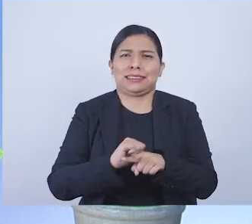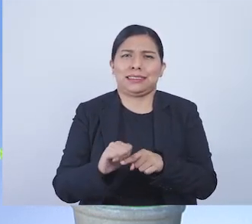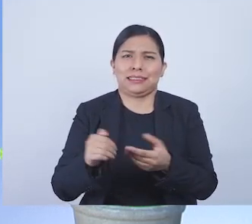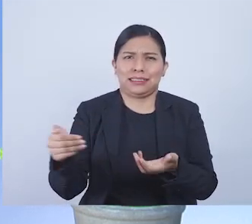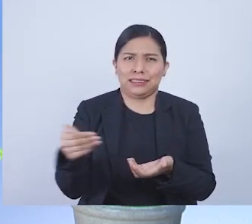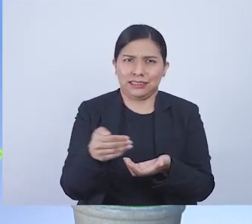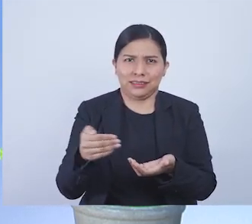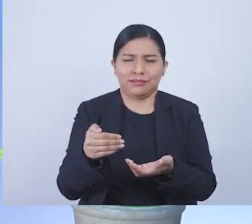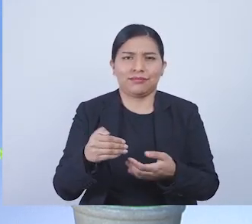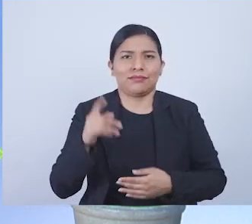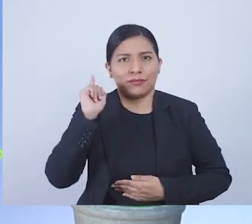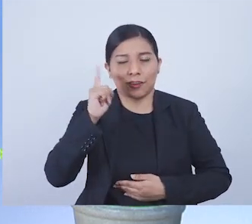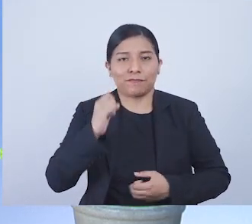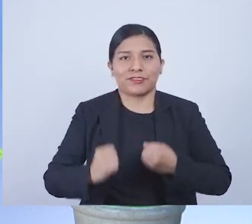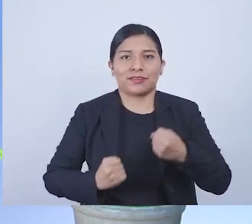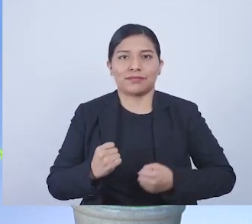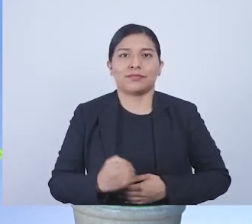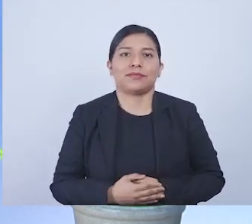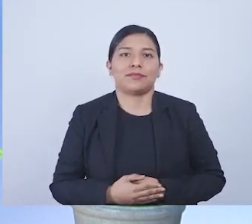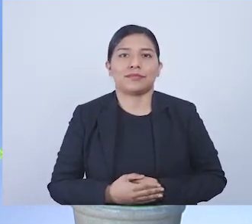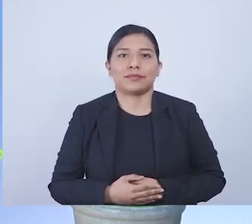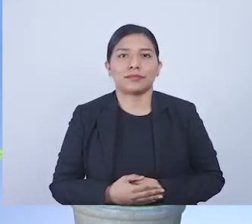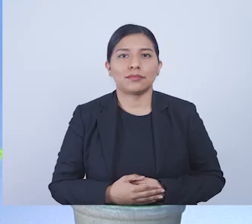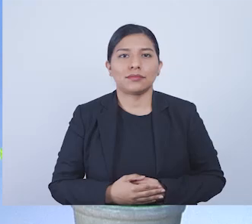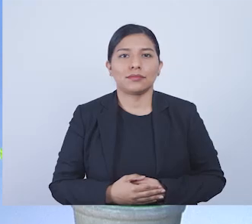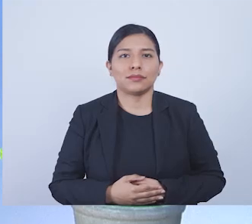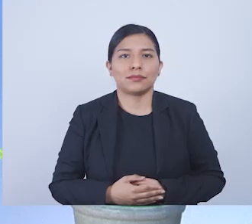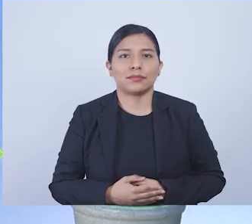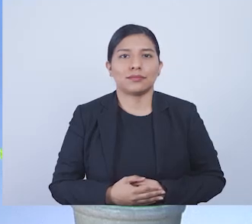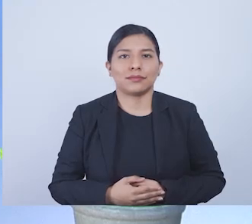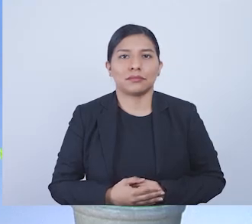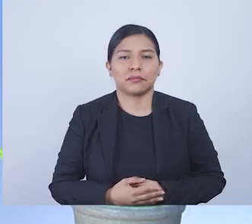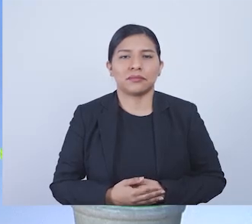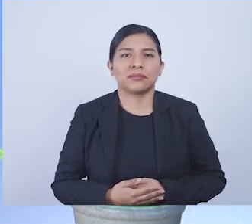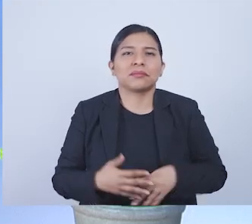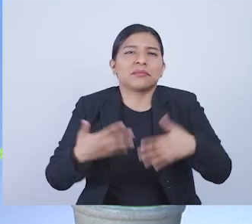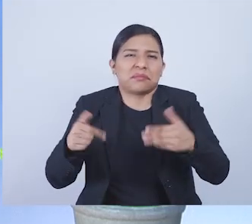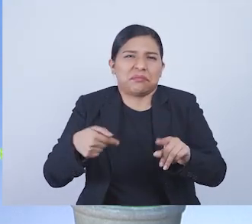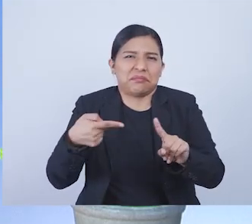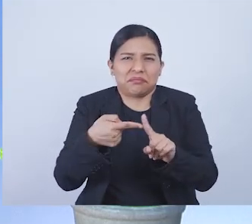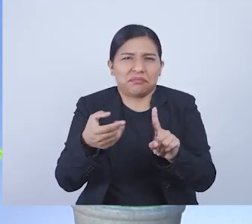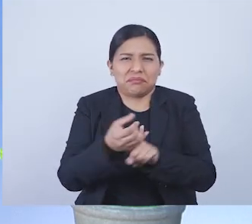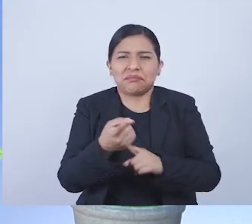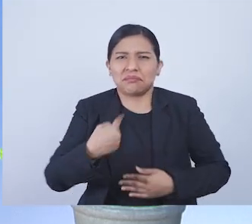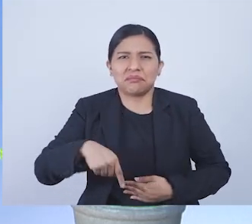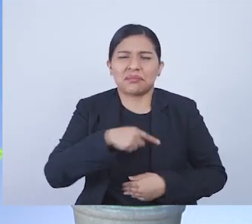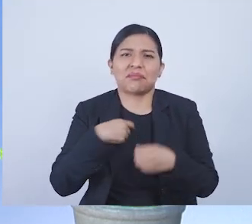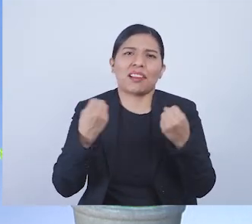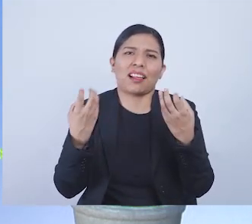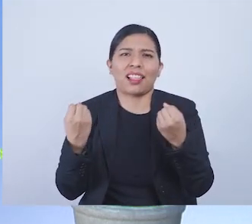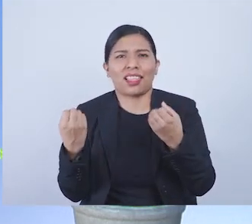profesores de educación física. El propósito dentro de este conversatorio con mis colegas,